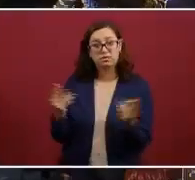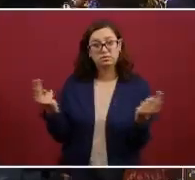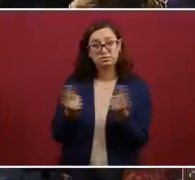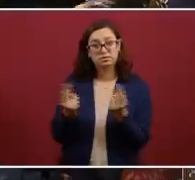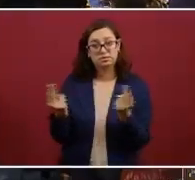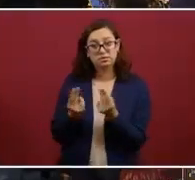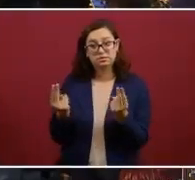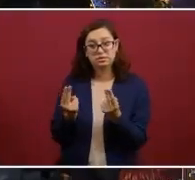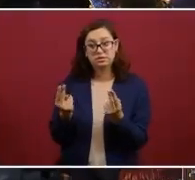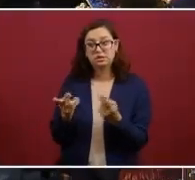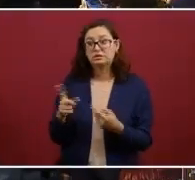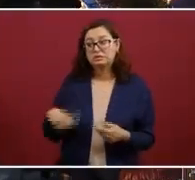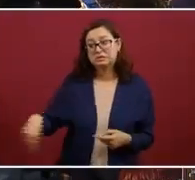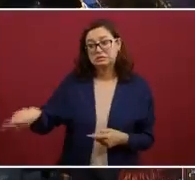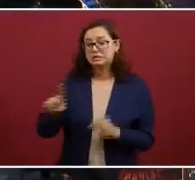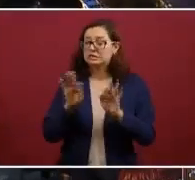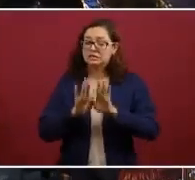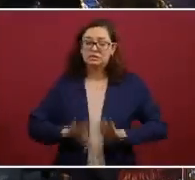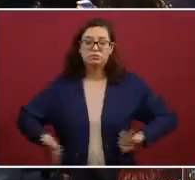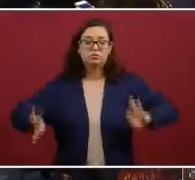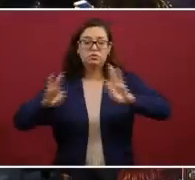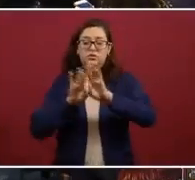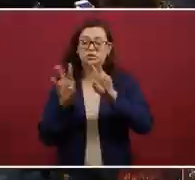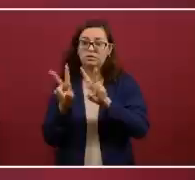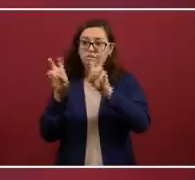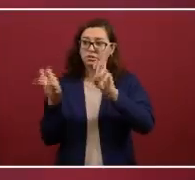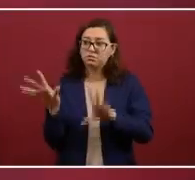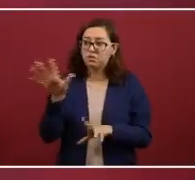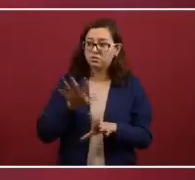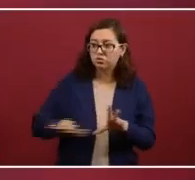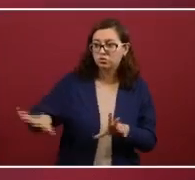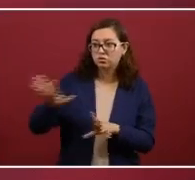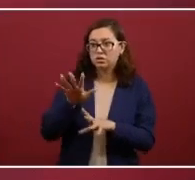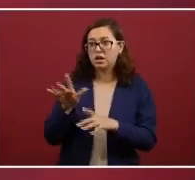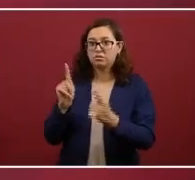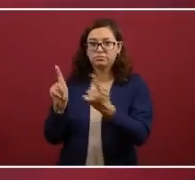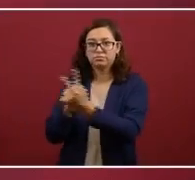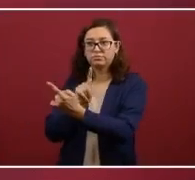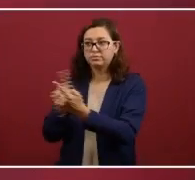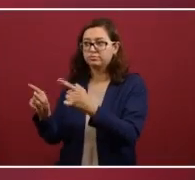por su función social. Ese